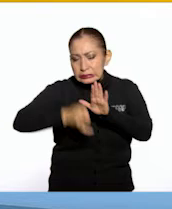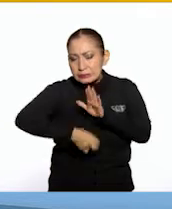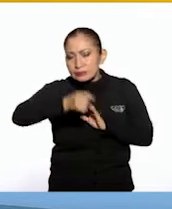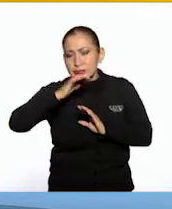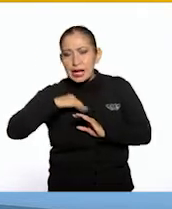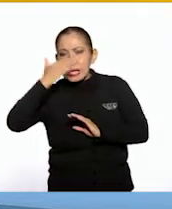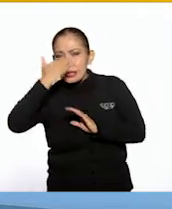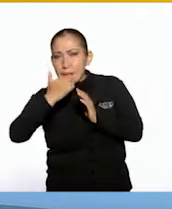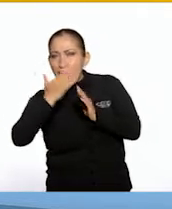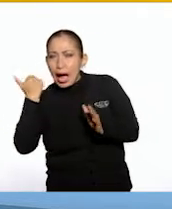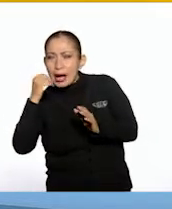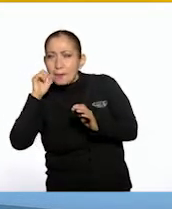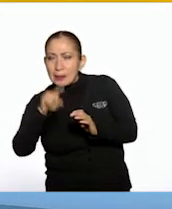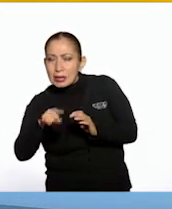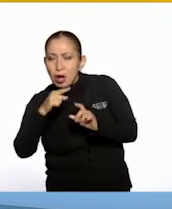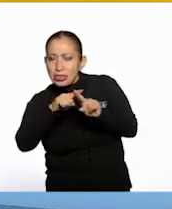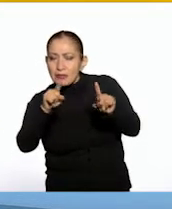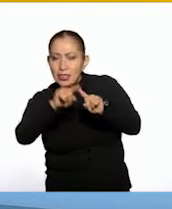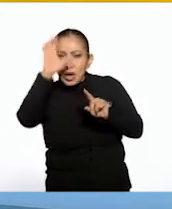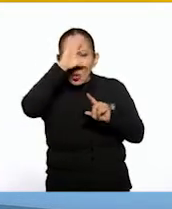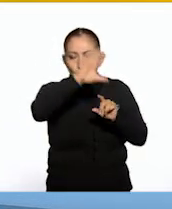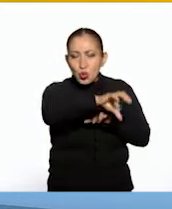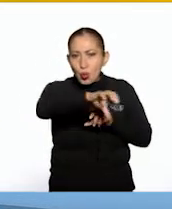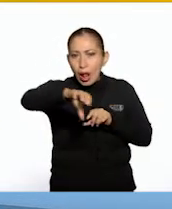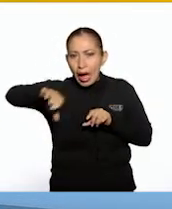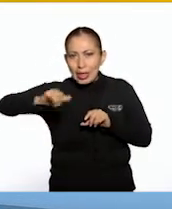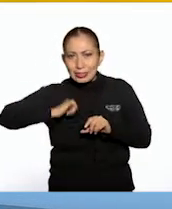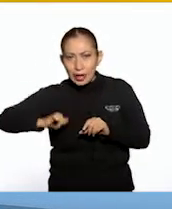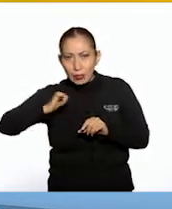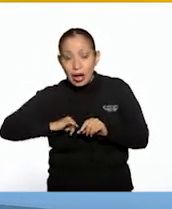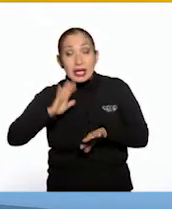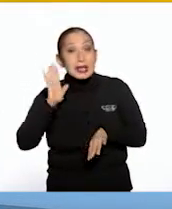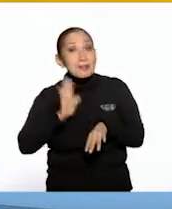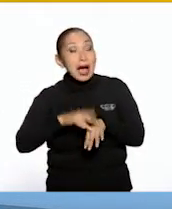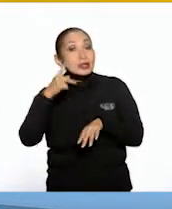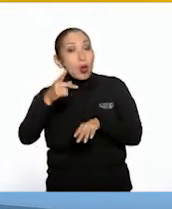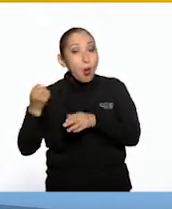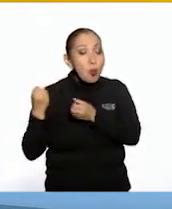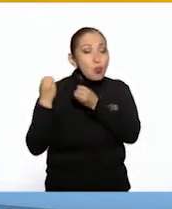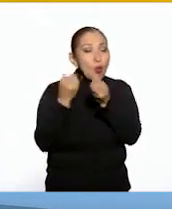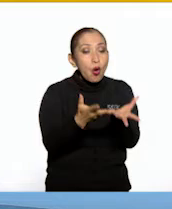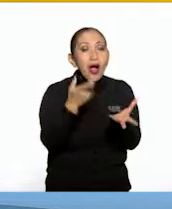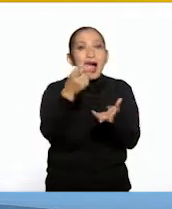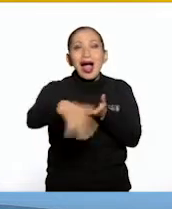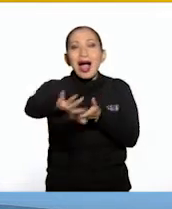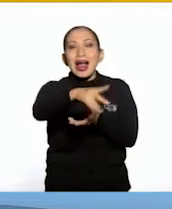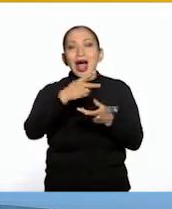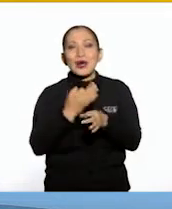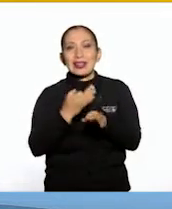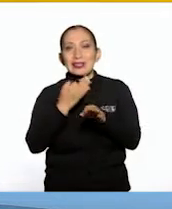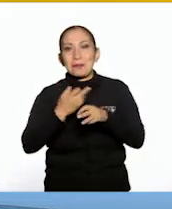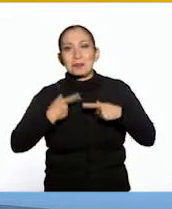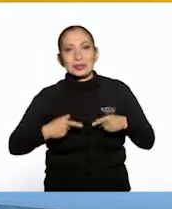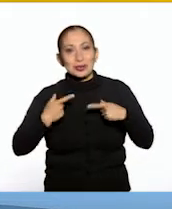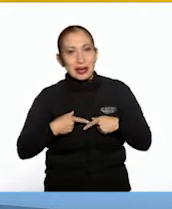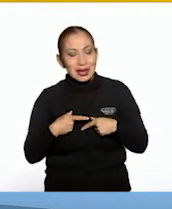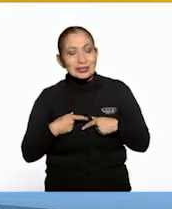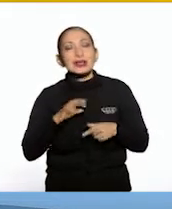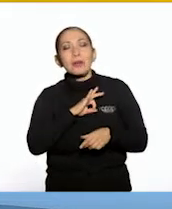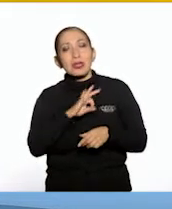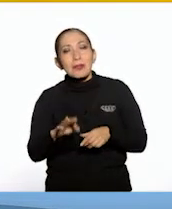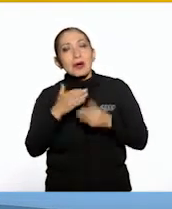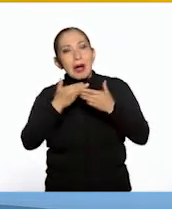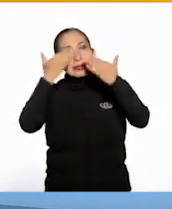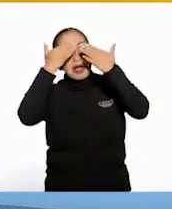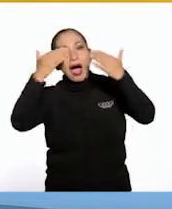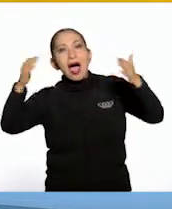aquello que ya sabemos acerca de las distintas culturas de la antigüedad y sobre sus aportes a la sociedad actual. Y con ello podremos